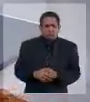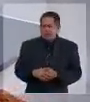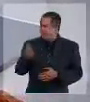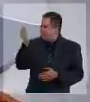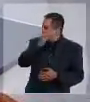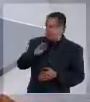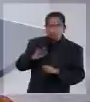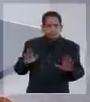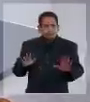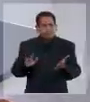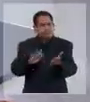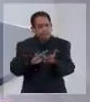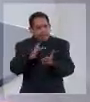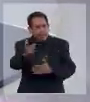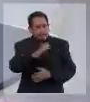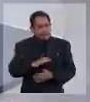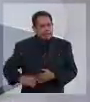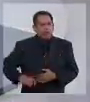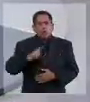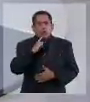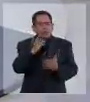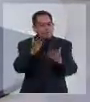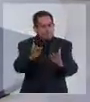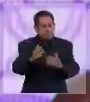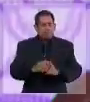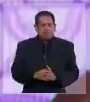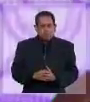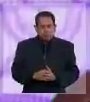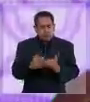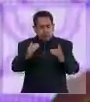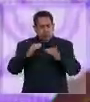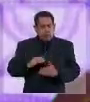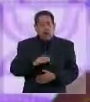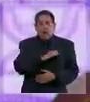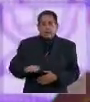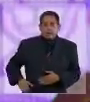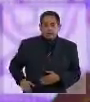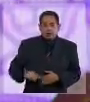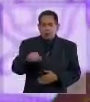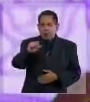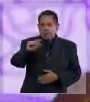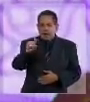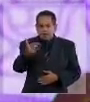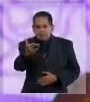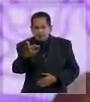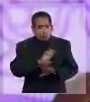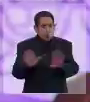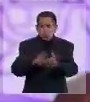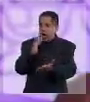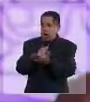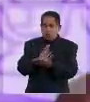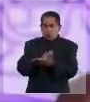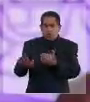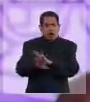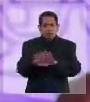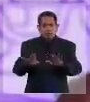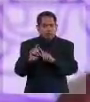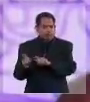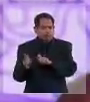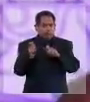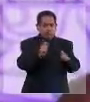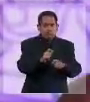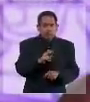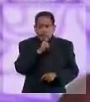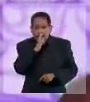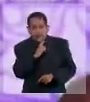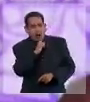Gracias, candidato López Obrador. Ya el candidato Naño tiene una réplica más. Gracias. Ah, no, ya no tiene, perdón, no, ya no tiene réplica, cambiado. Solo que le queda réplica